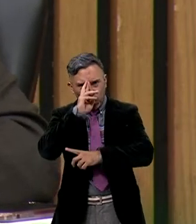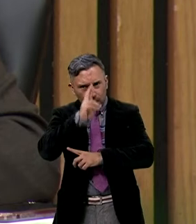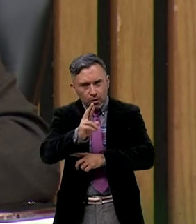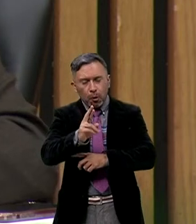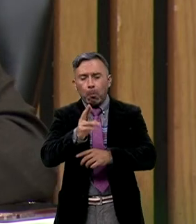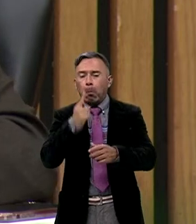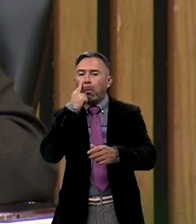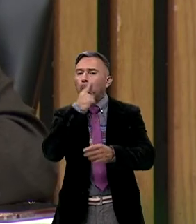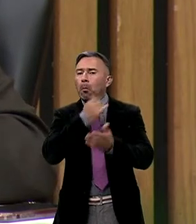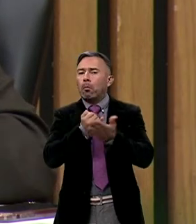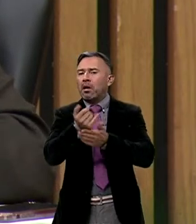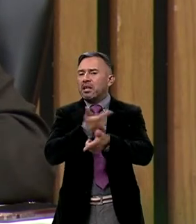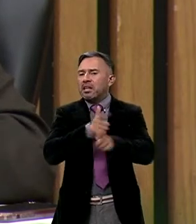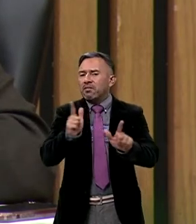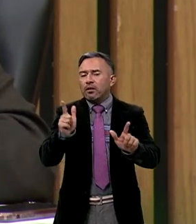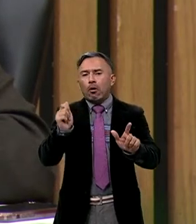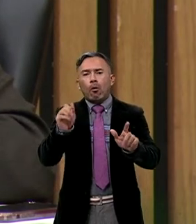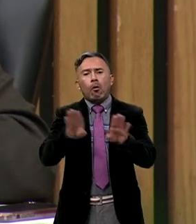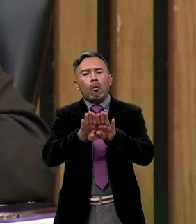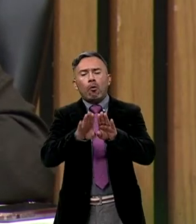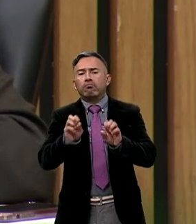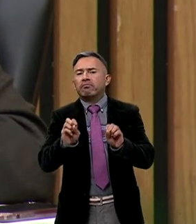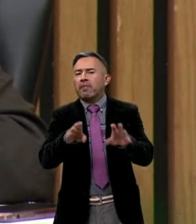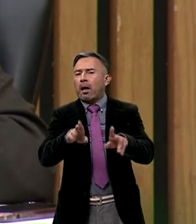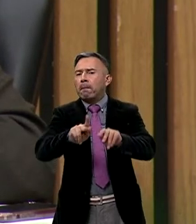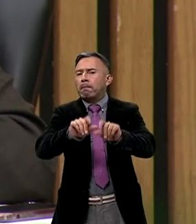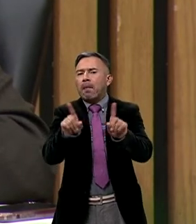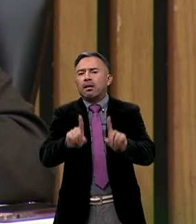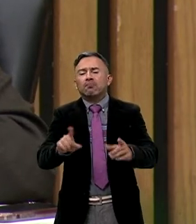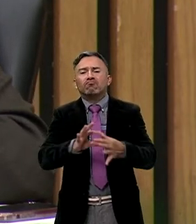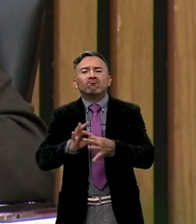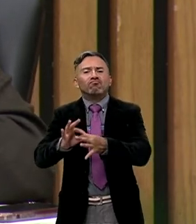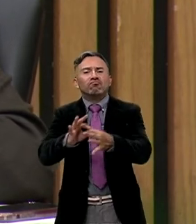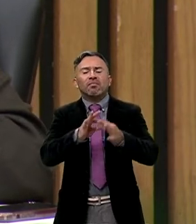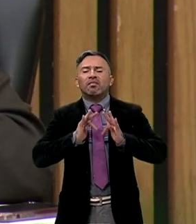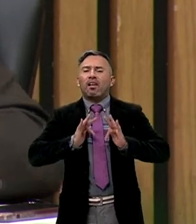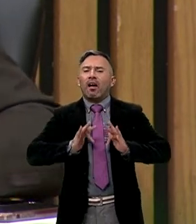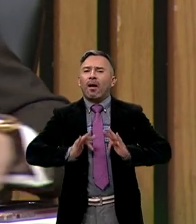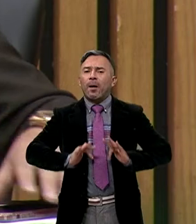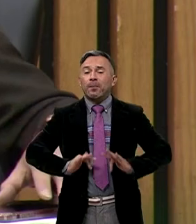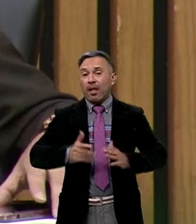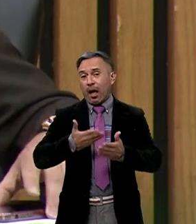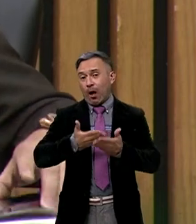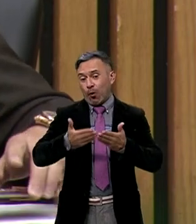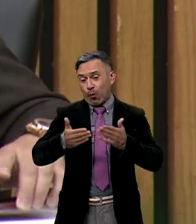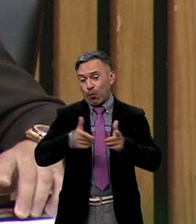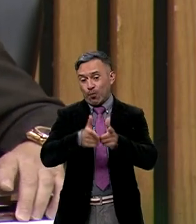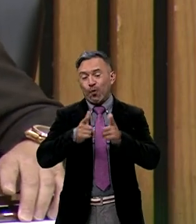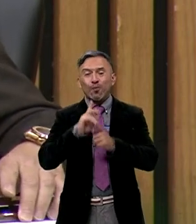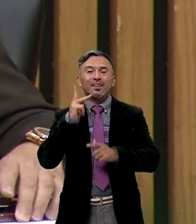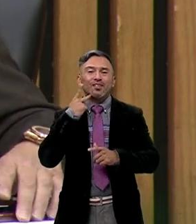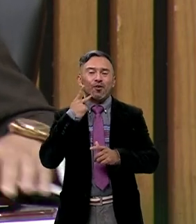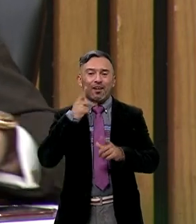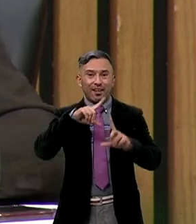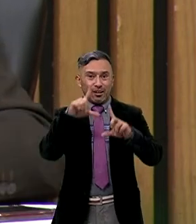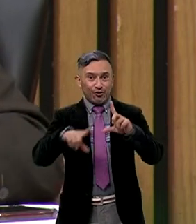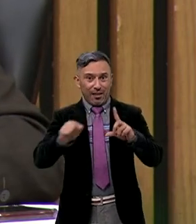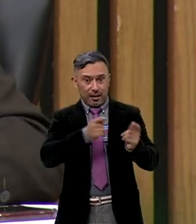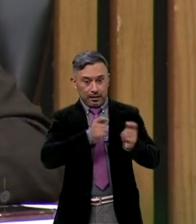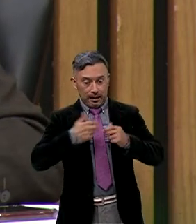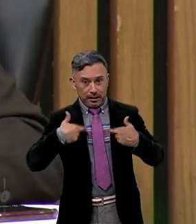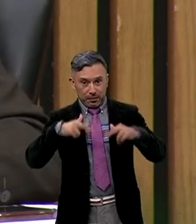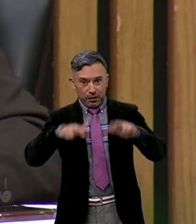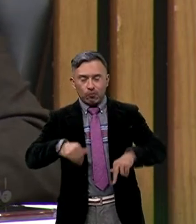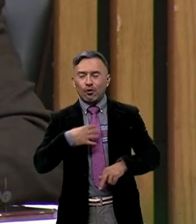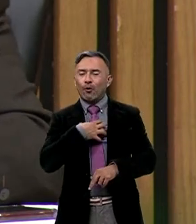y con una absoluta tranquilidad por lo que me siento congratulado como representante de un partido político nacional y